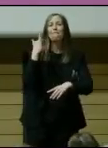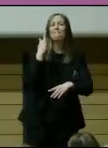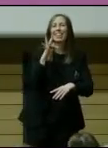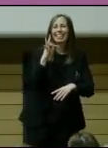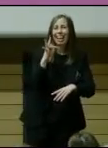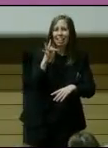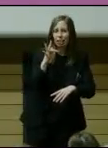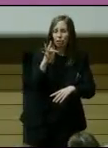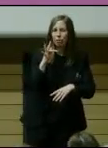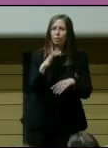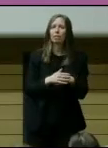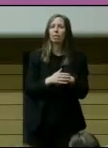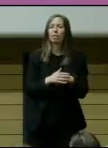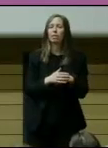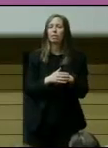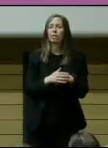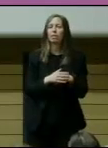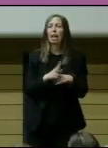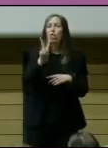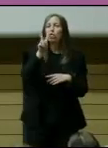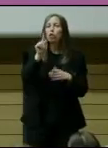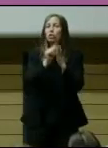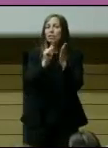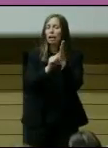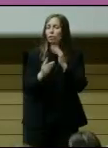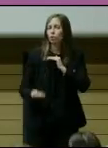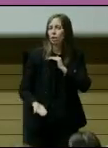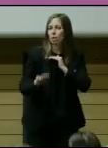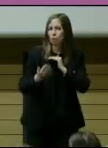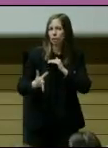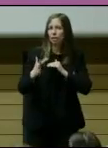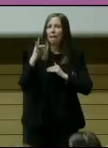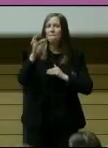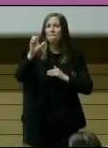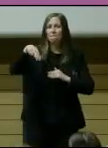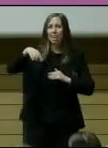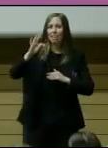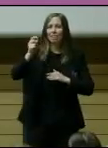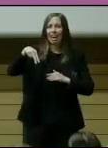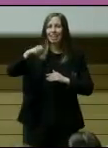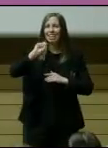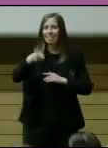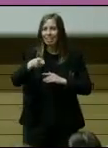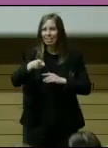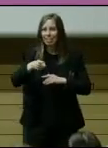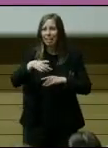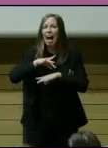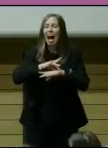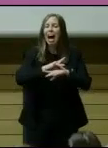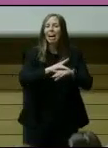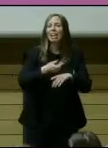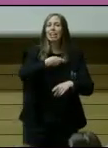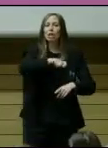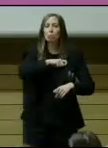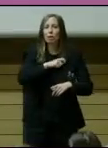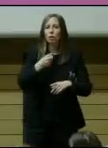del fentanilo que... Dos datos importantes. El fentanés es un fármaco autorizado por la Agencia Española del Medicamento y